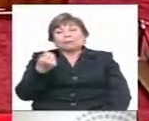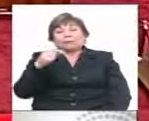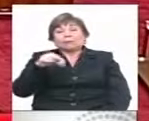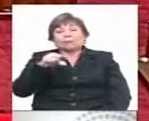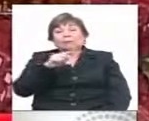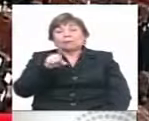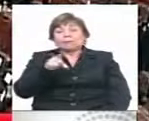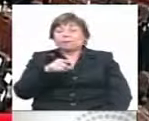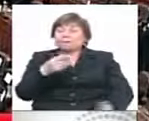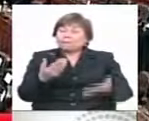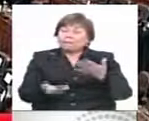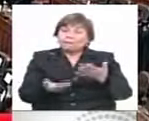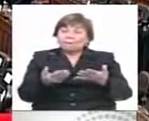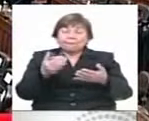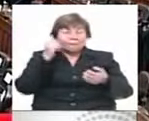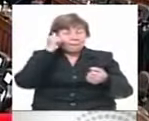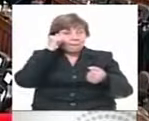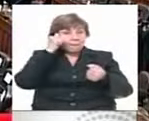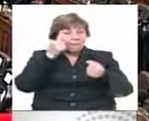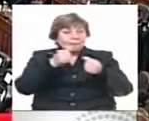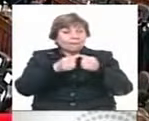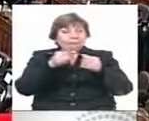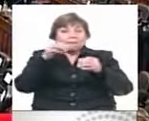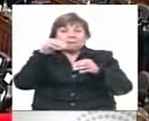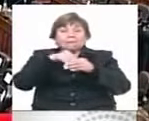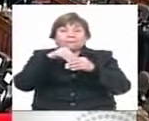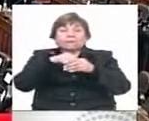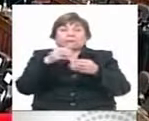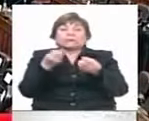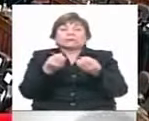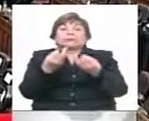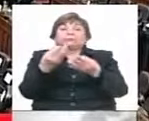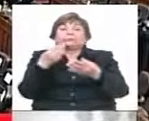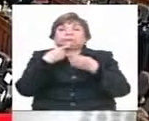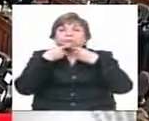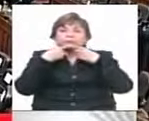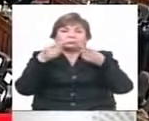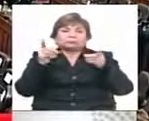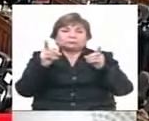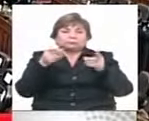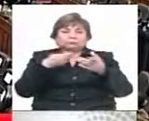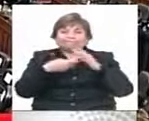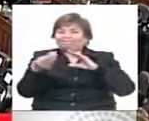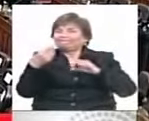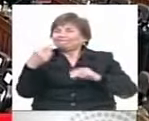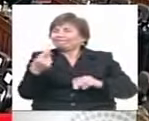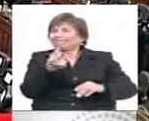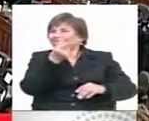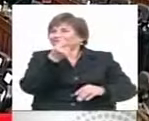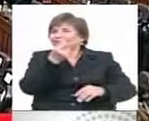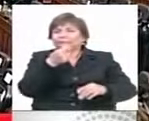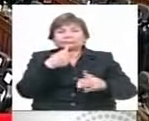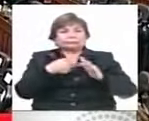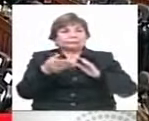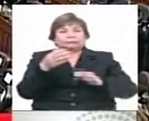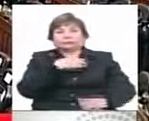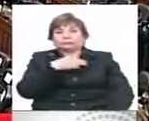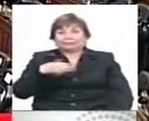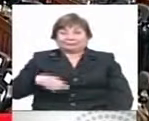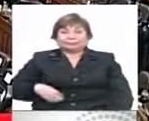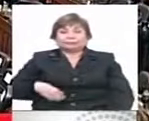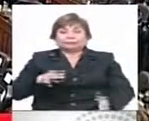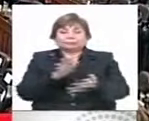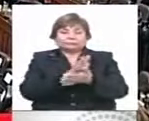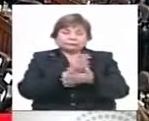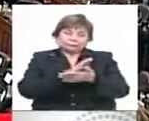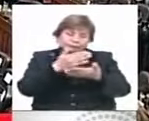que también el resultado de esta votación será comunicada de inmediato al presidente de la República mediante un